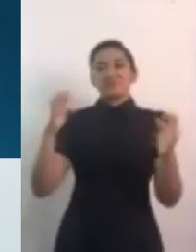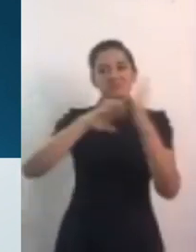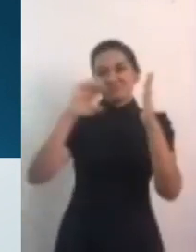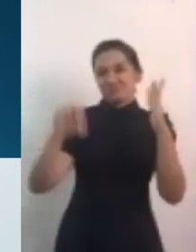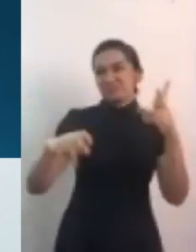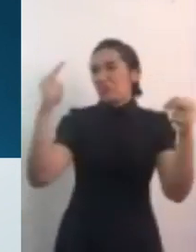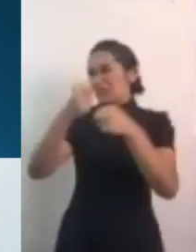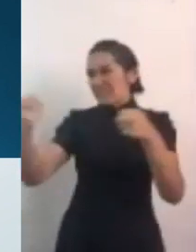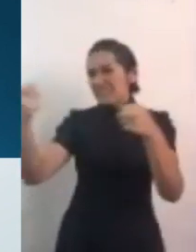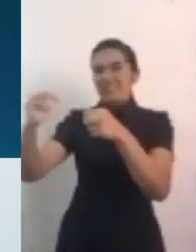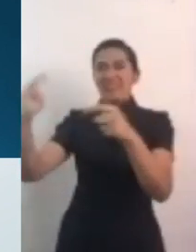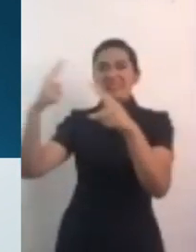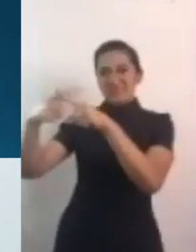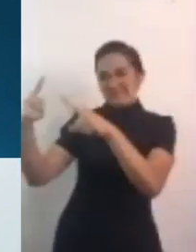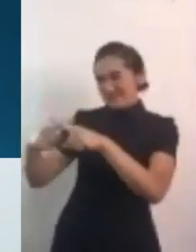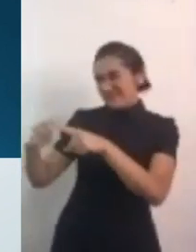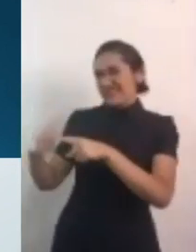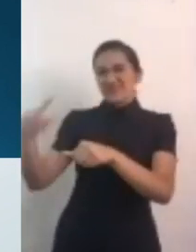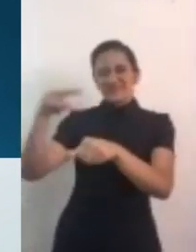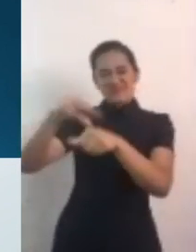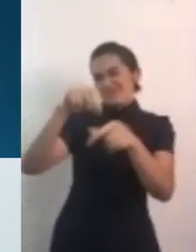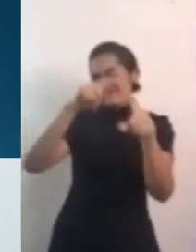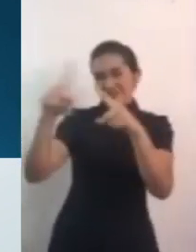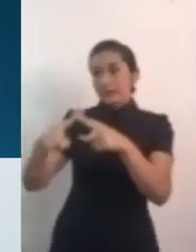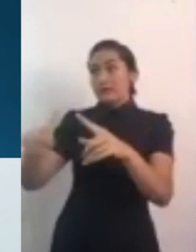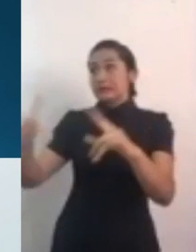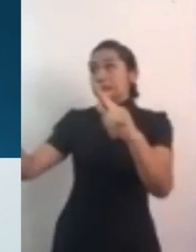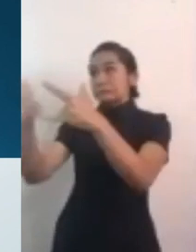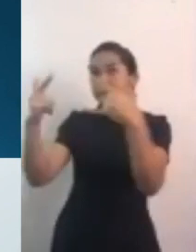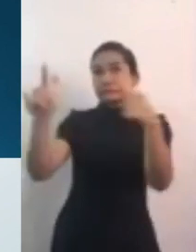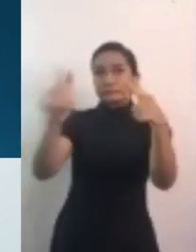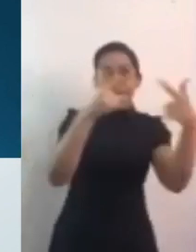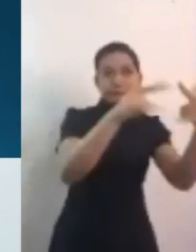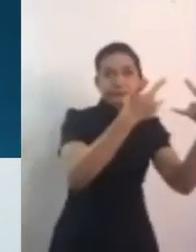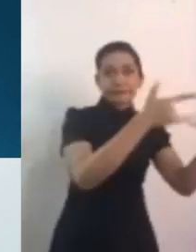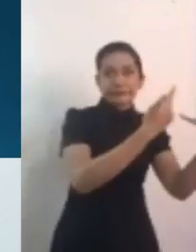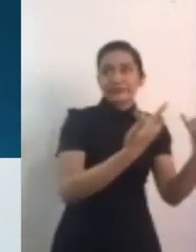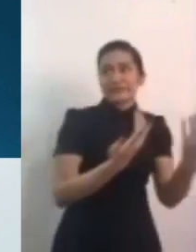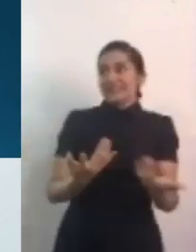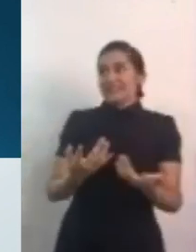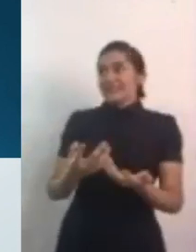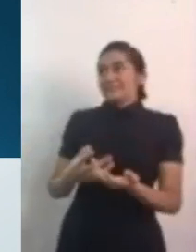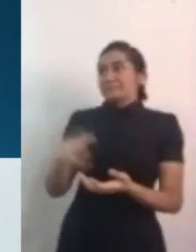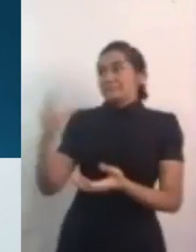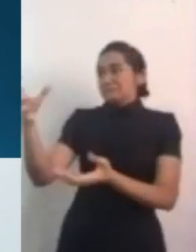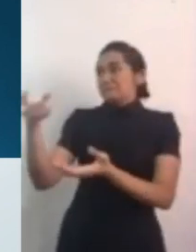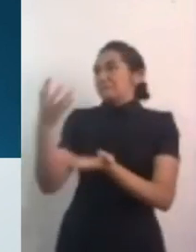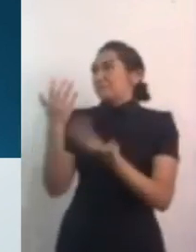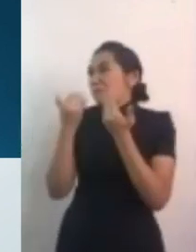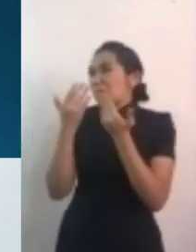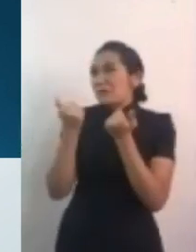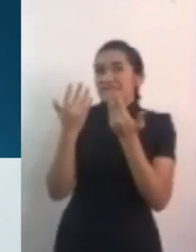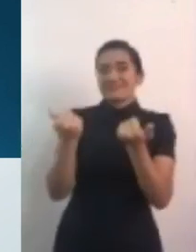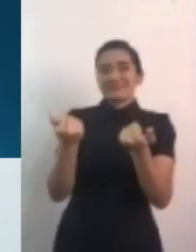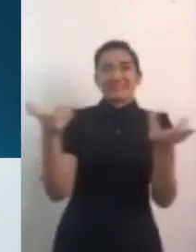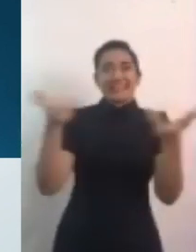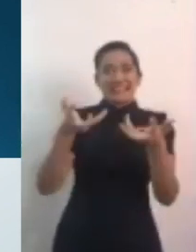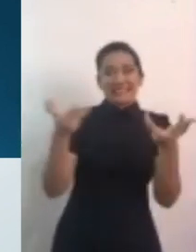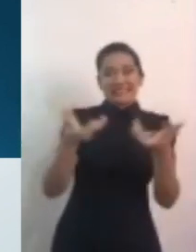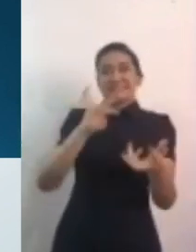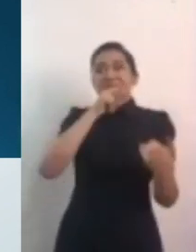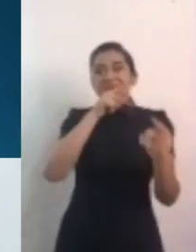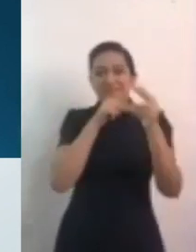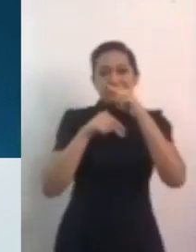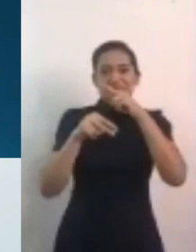todo tipo de servicio y todo tipo de productos, básicamente porque no estamos con un acceso sistemático a esos